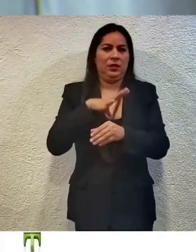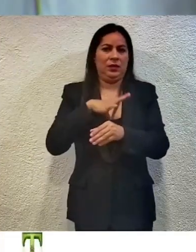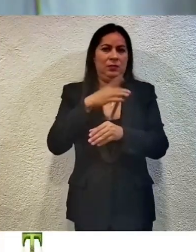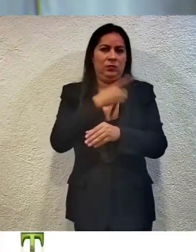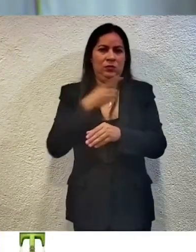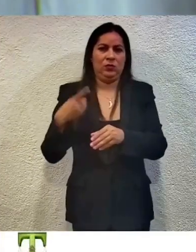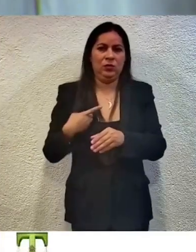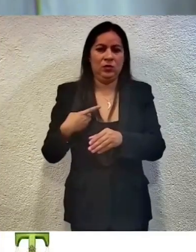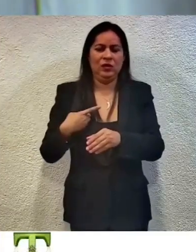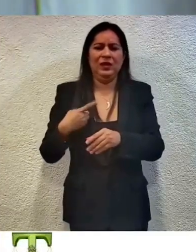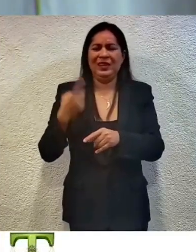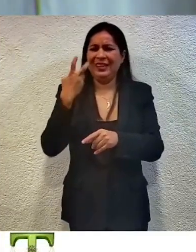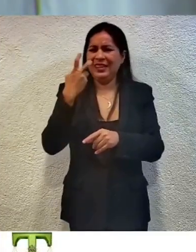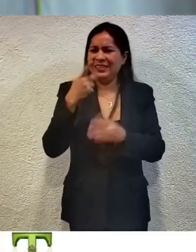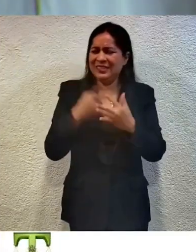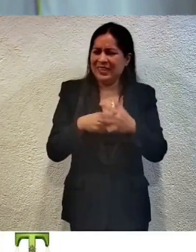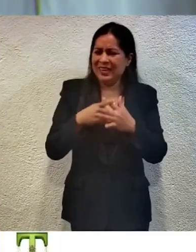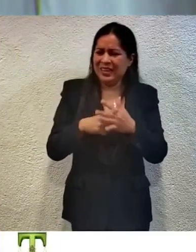error aritmético,